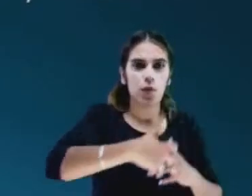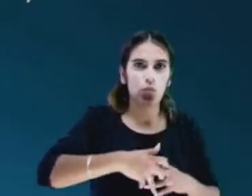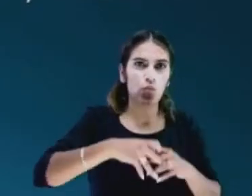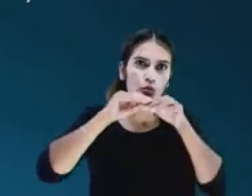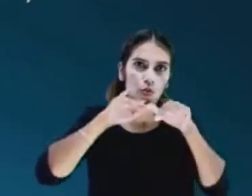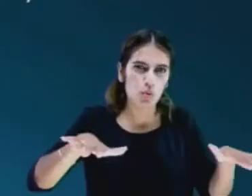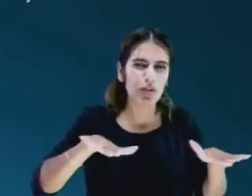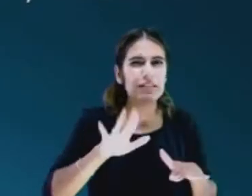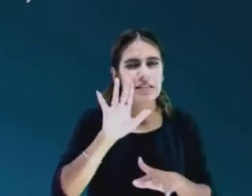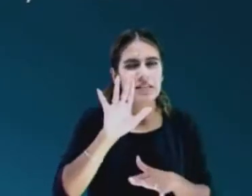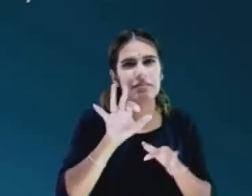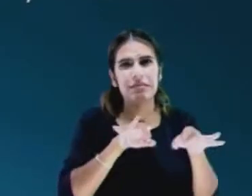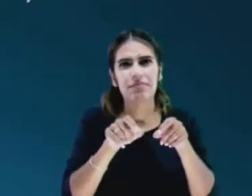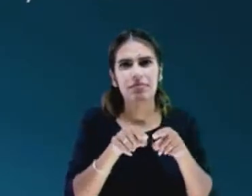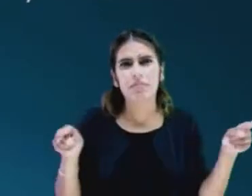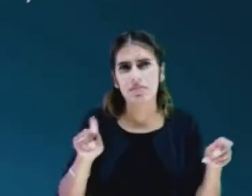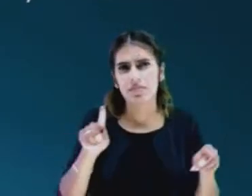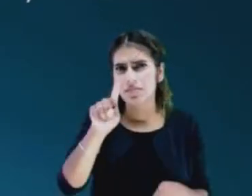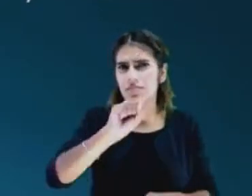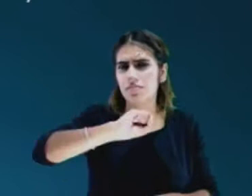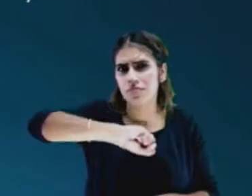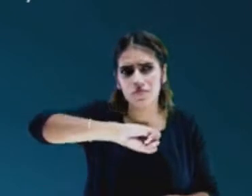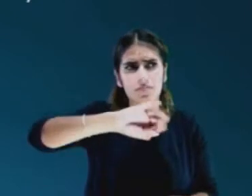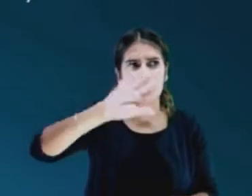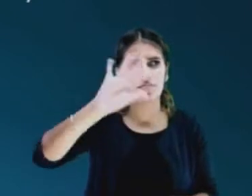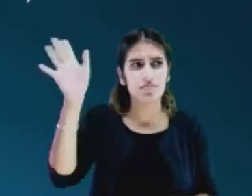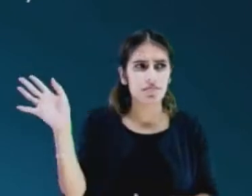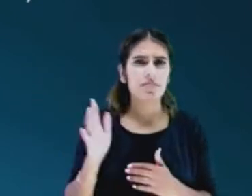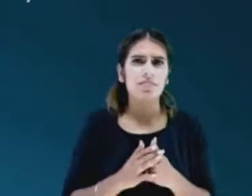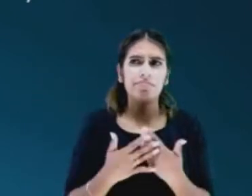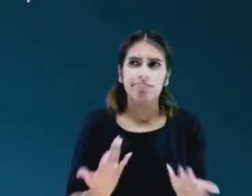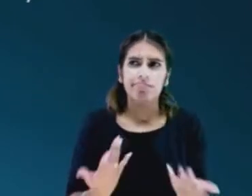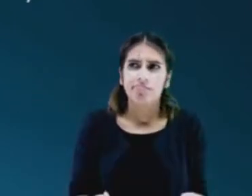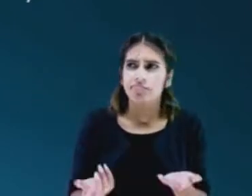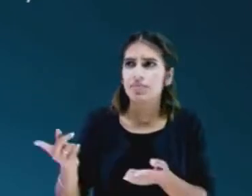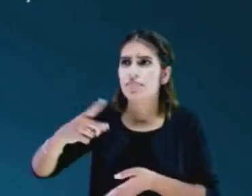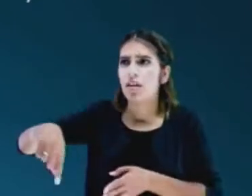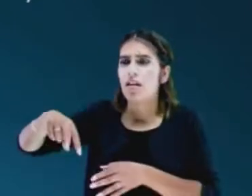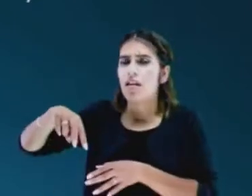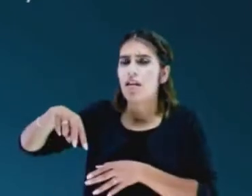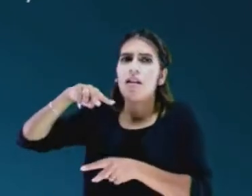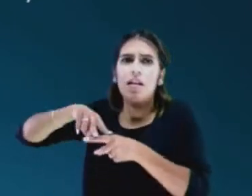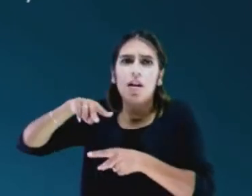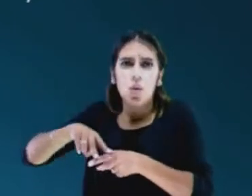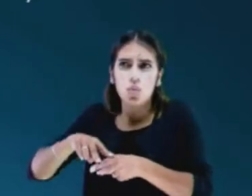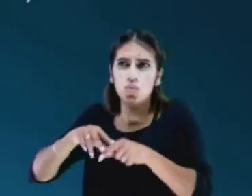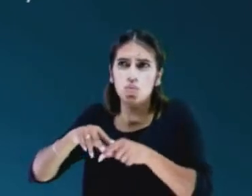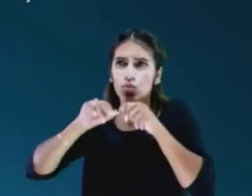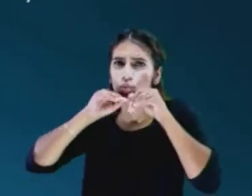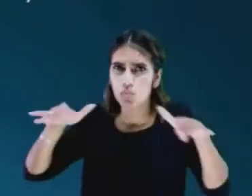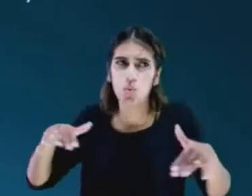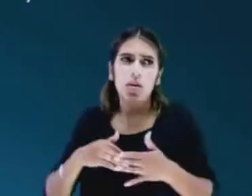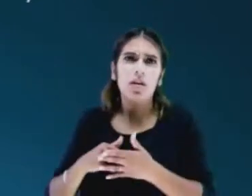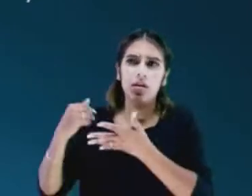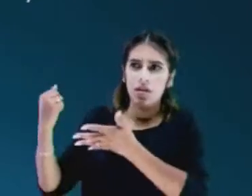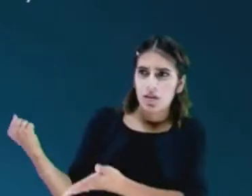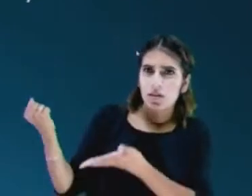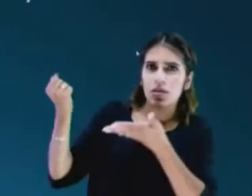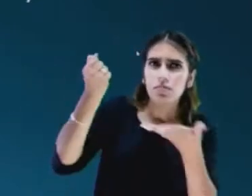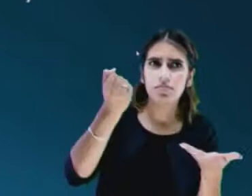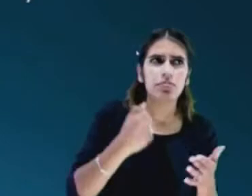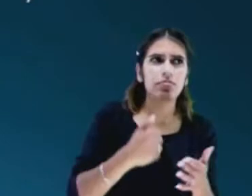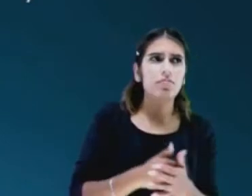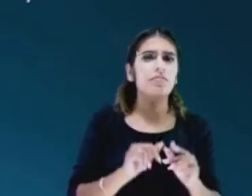esto pero creo que es clarísimo no tiene sentido congelar unos recursos públicos en presupuesto el tema guardado etcétera